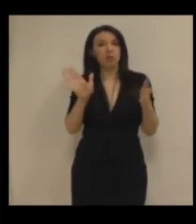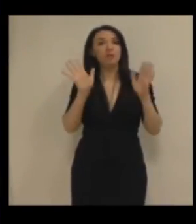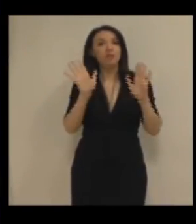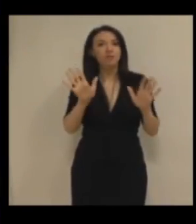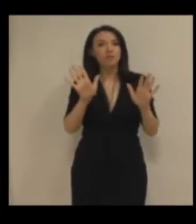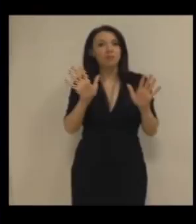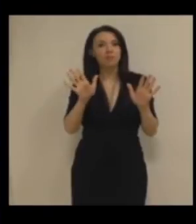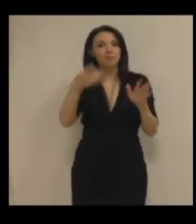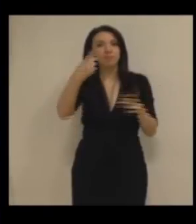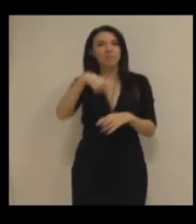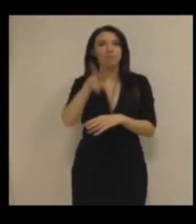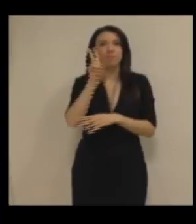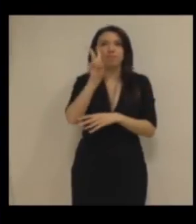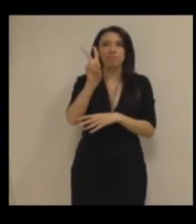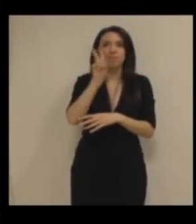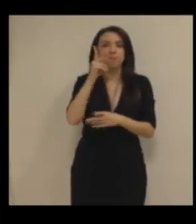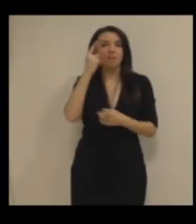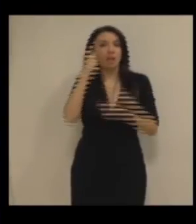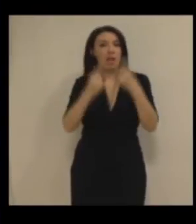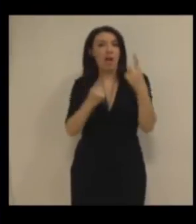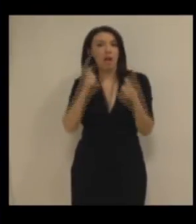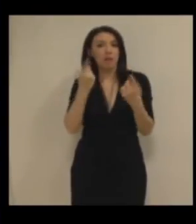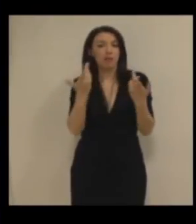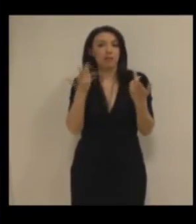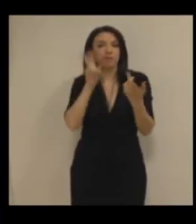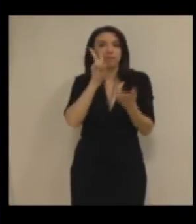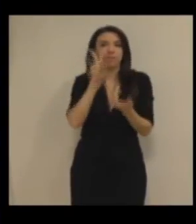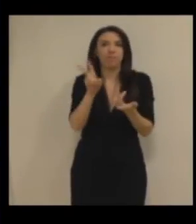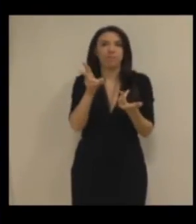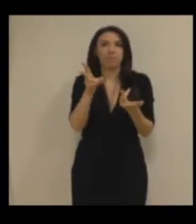Pero nos encontramos a veces con que